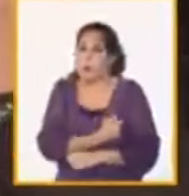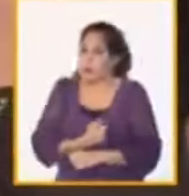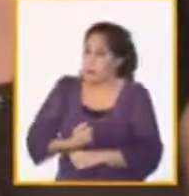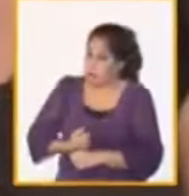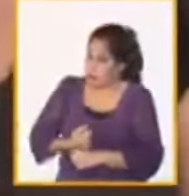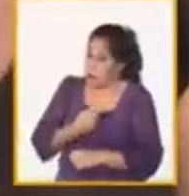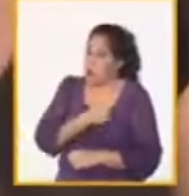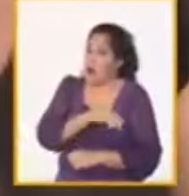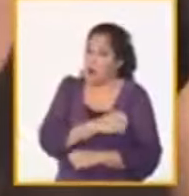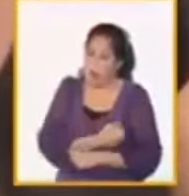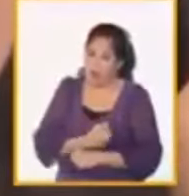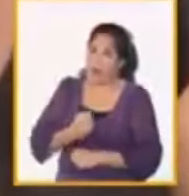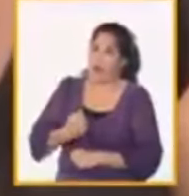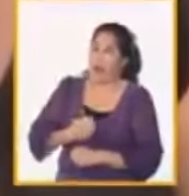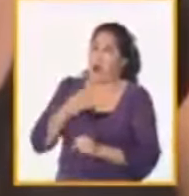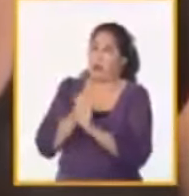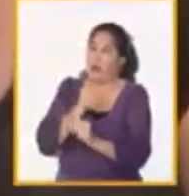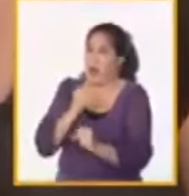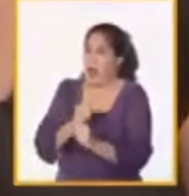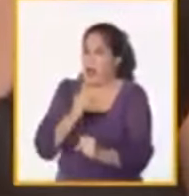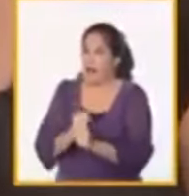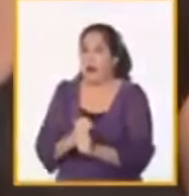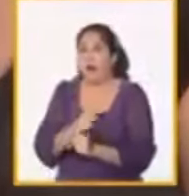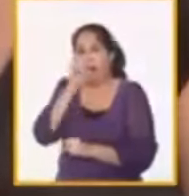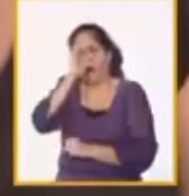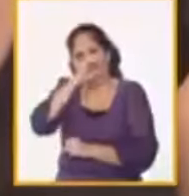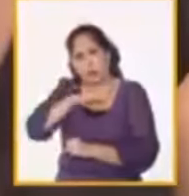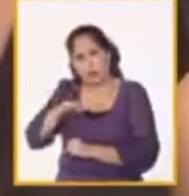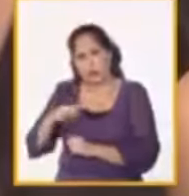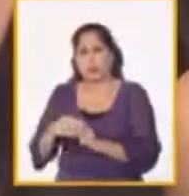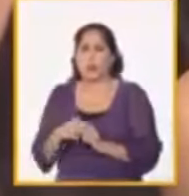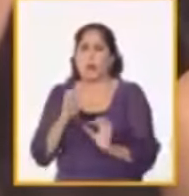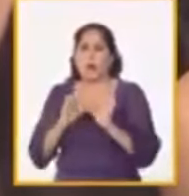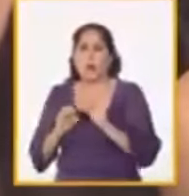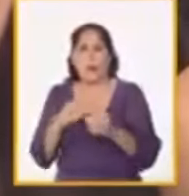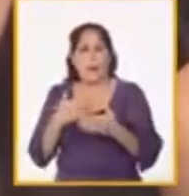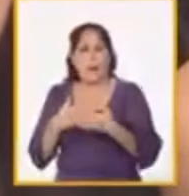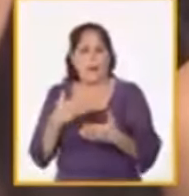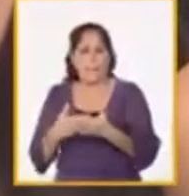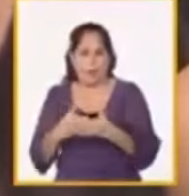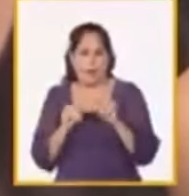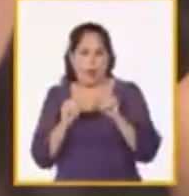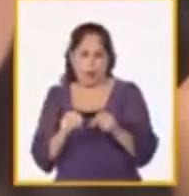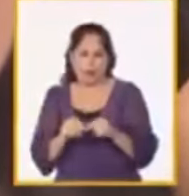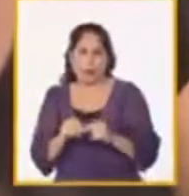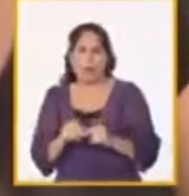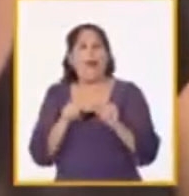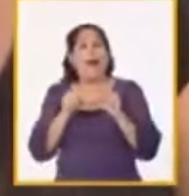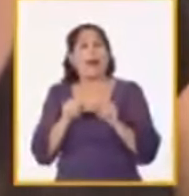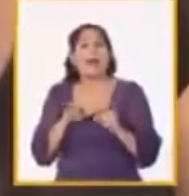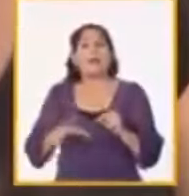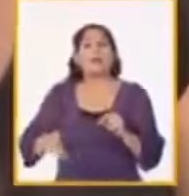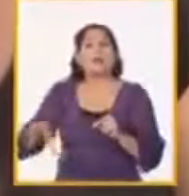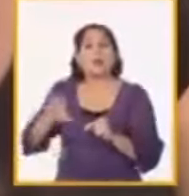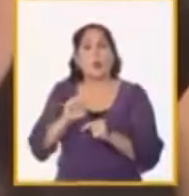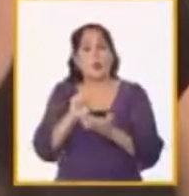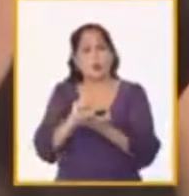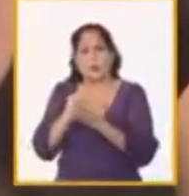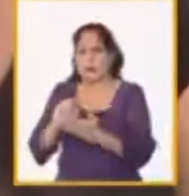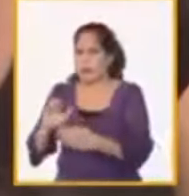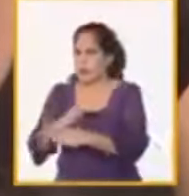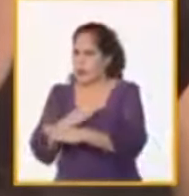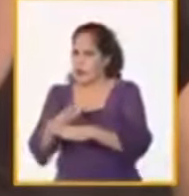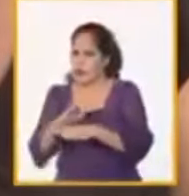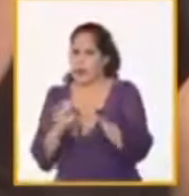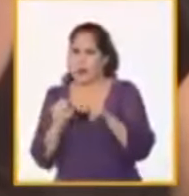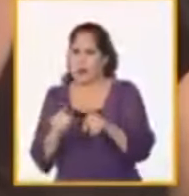sacrificado, donde hay una casita infantil de la empresa La Vitrina, donde están todos los demás servicios, que como le digo,